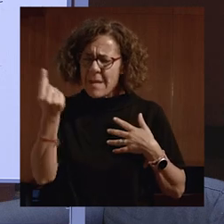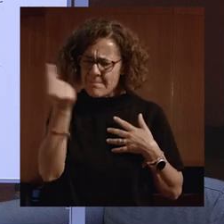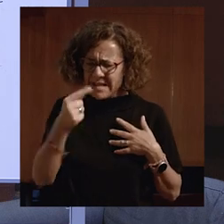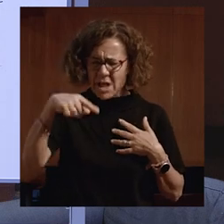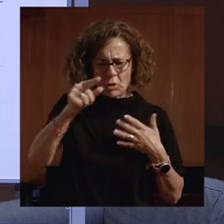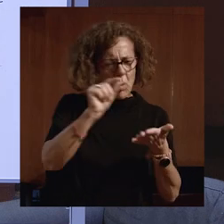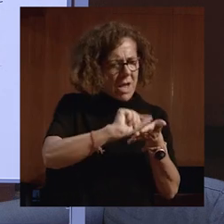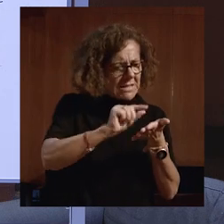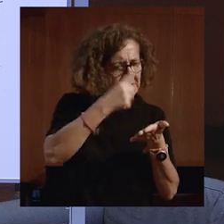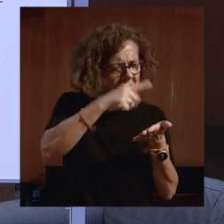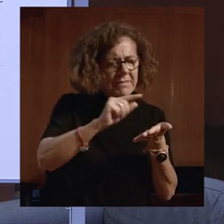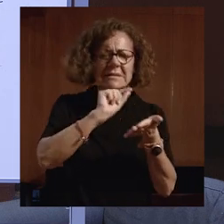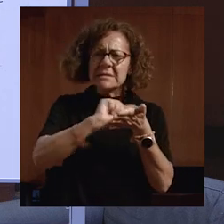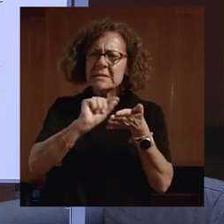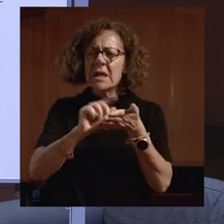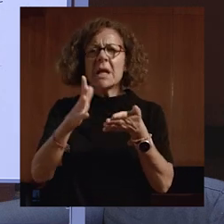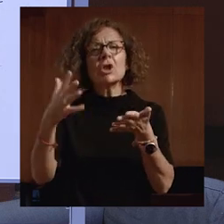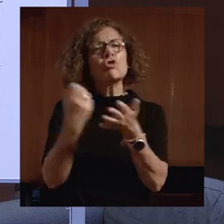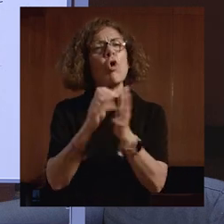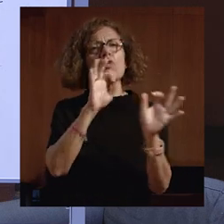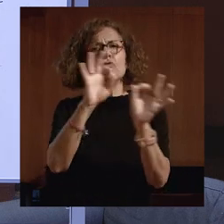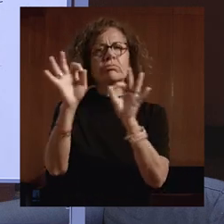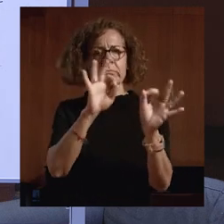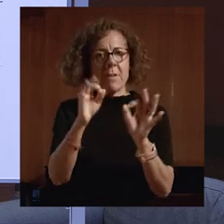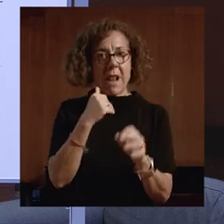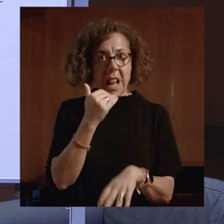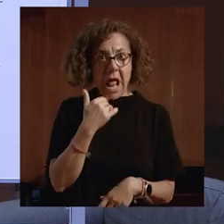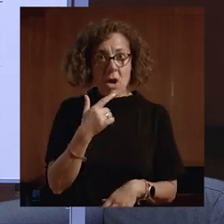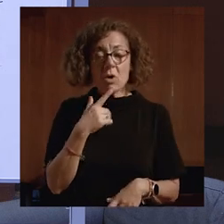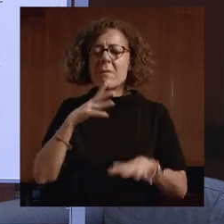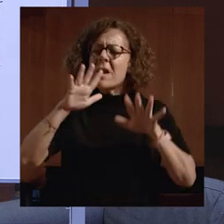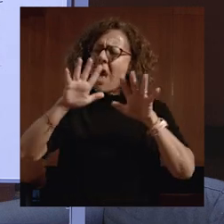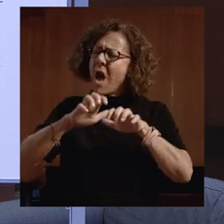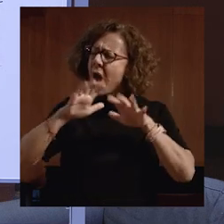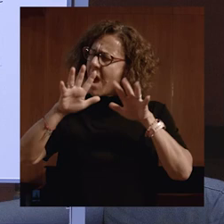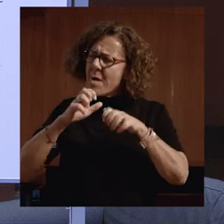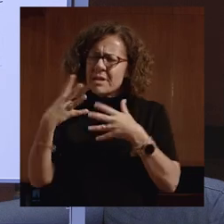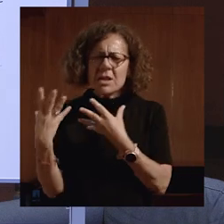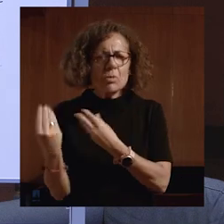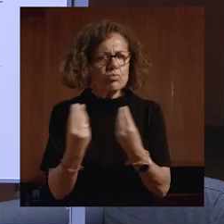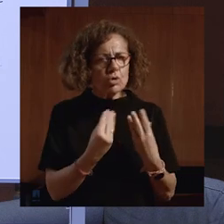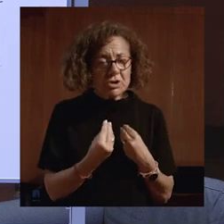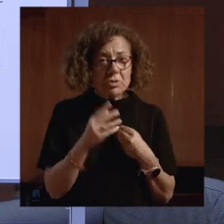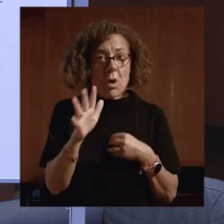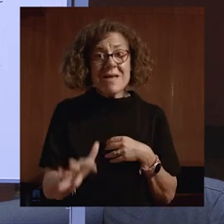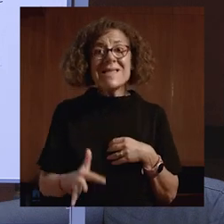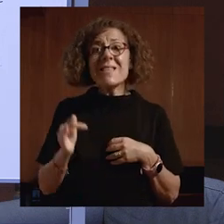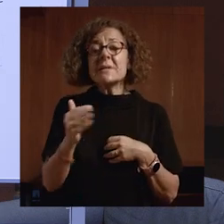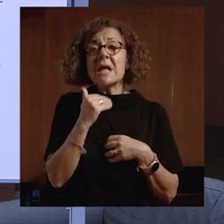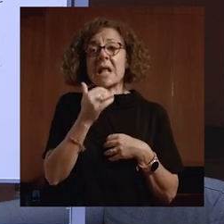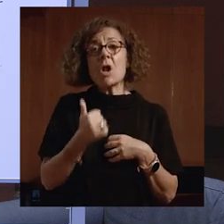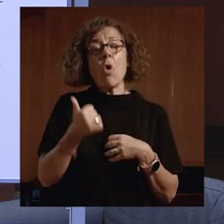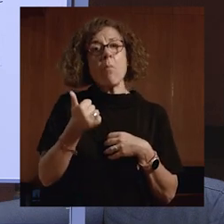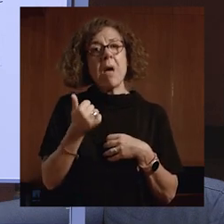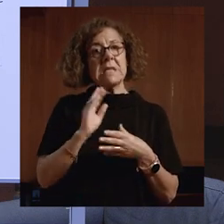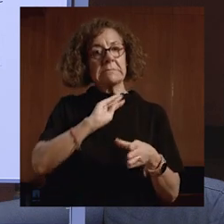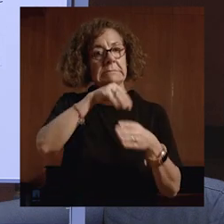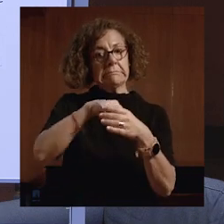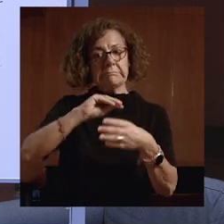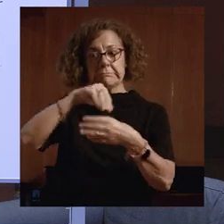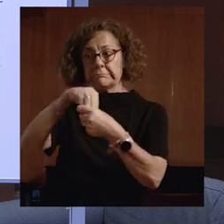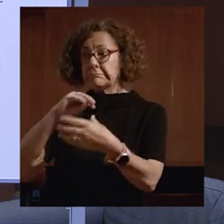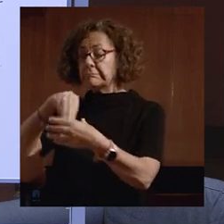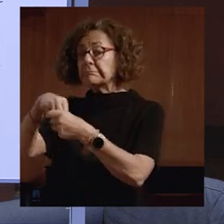Escribe. Que preparen un espectáculo entre todos. Que se lo van a pasar genial, van a aprender muchísimo y va a ser mucho más interdisciplinario. Van a